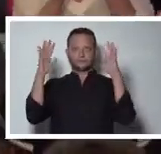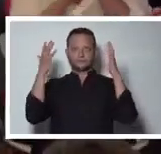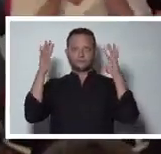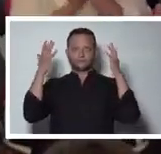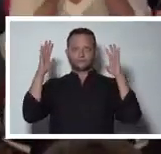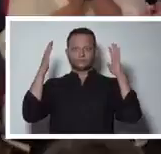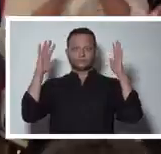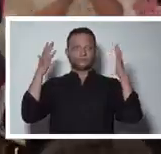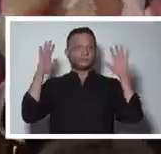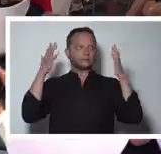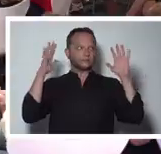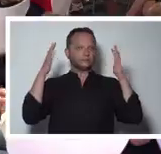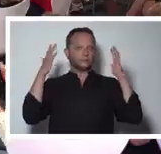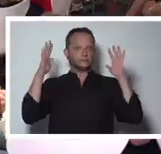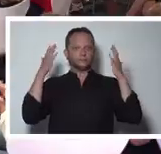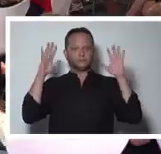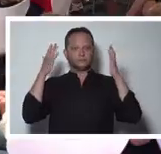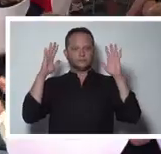Yolanda